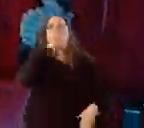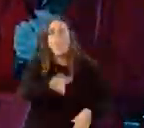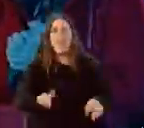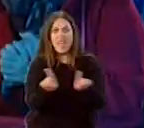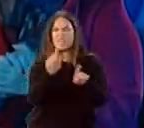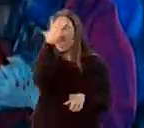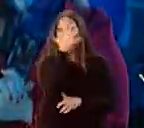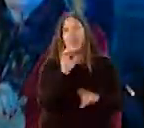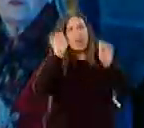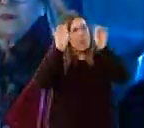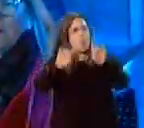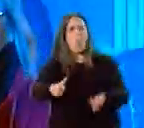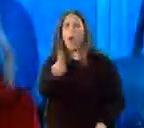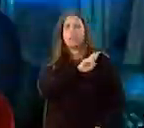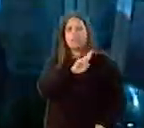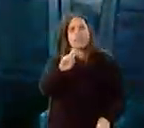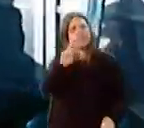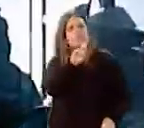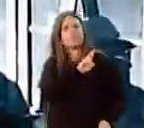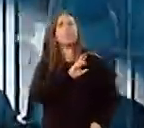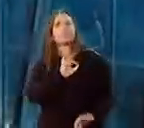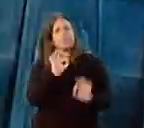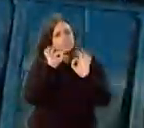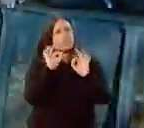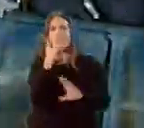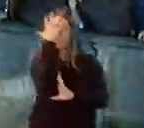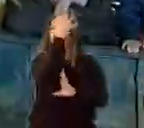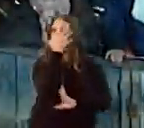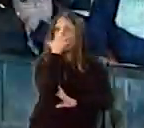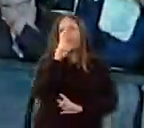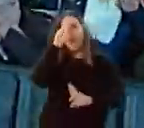el ico tiene su despertador